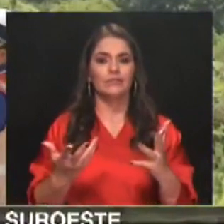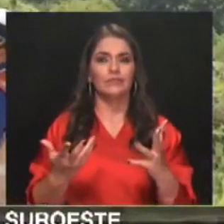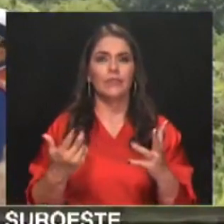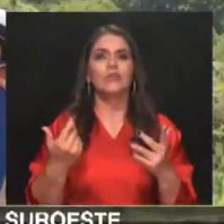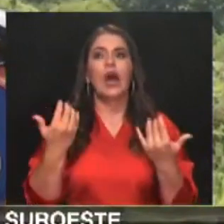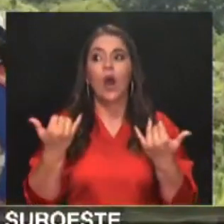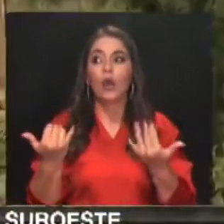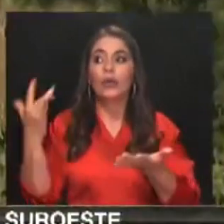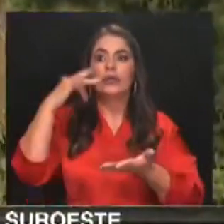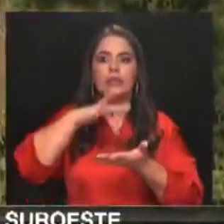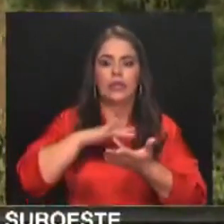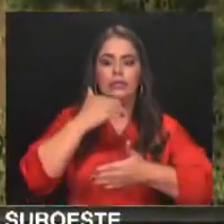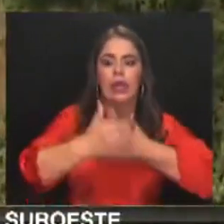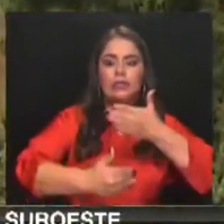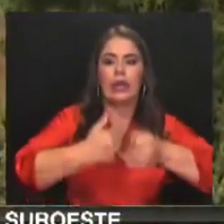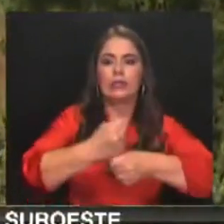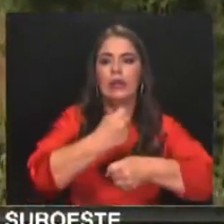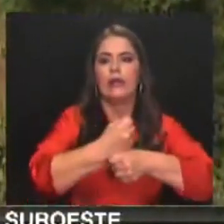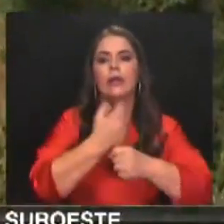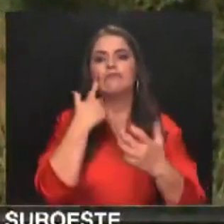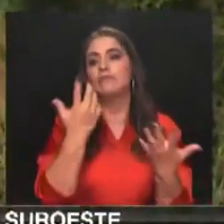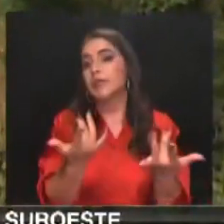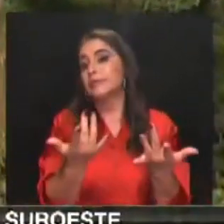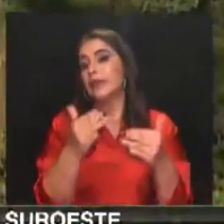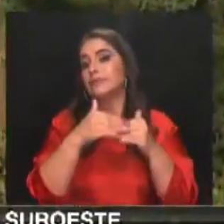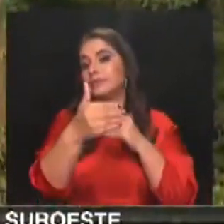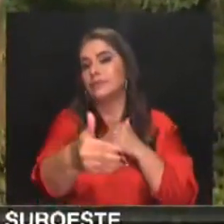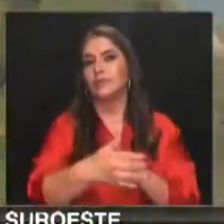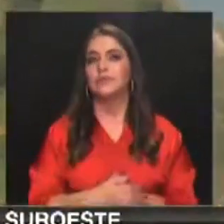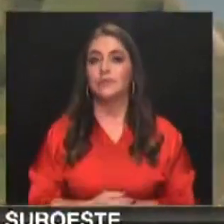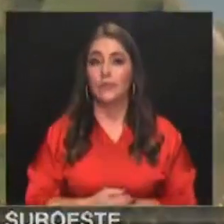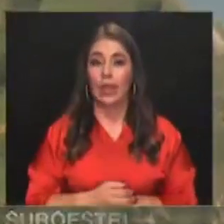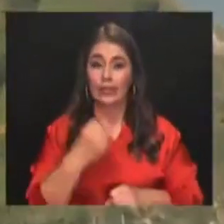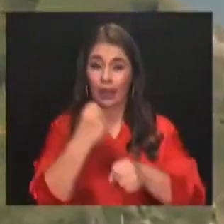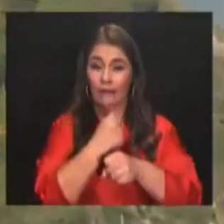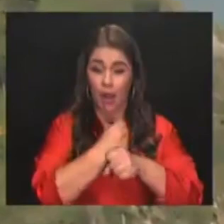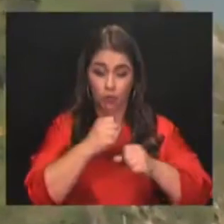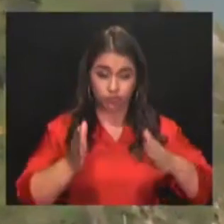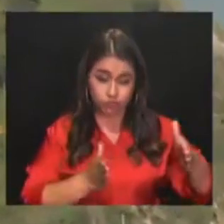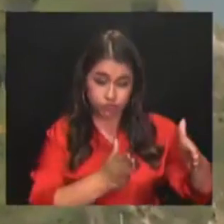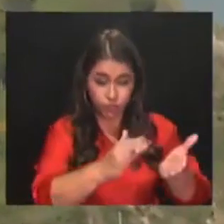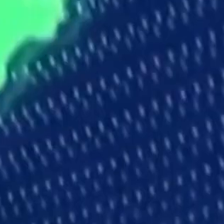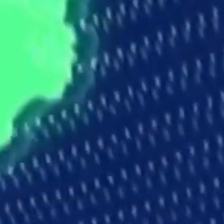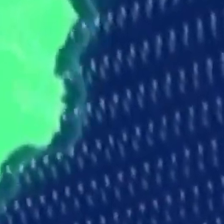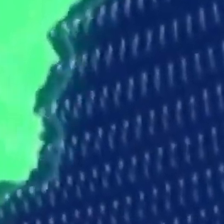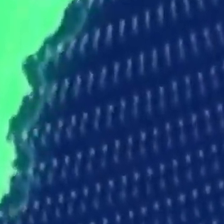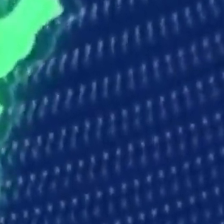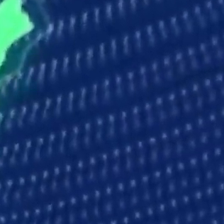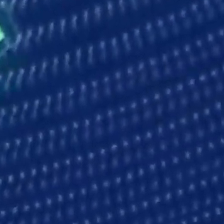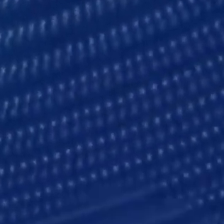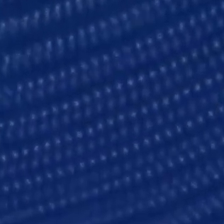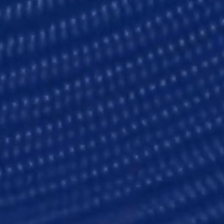reincorporándonos y reanudando obras. Esta mega obra tiene un costo de 2.5 billones de pesos.